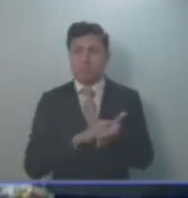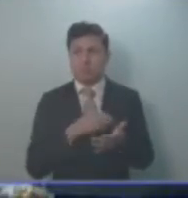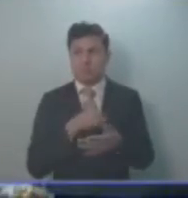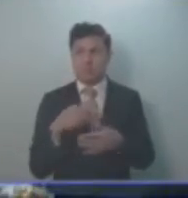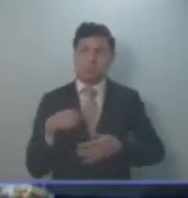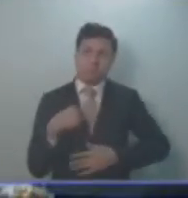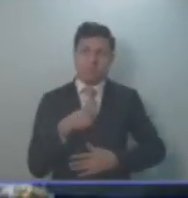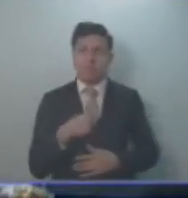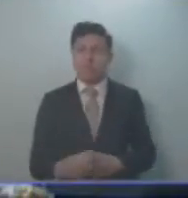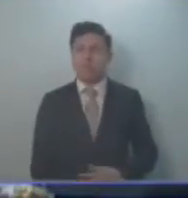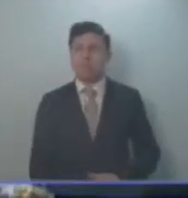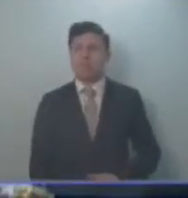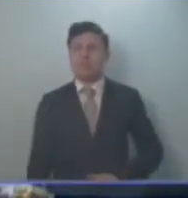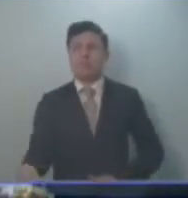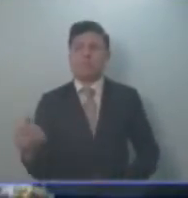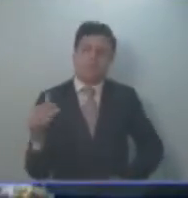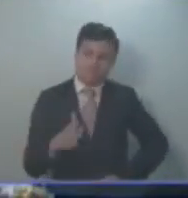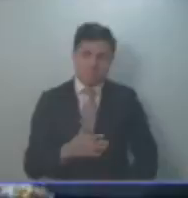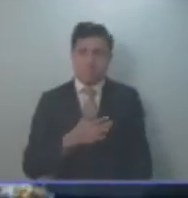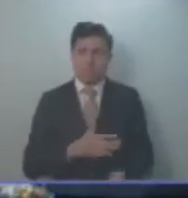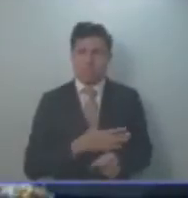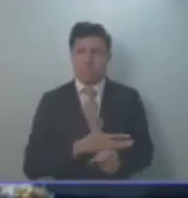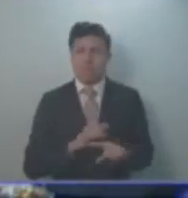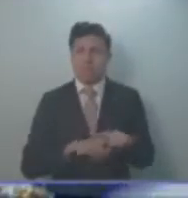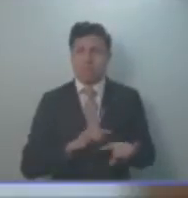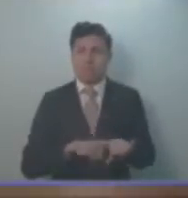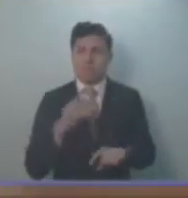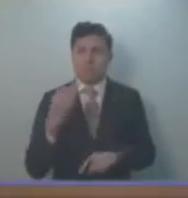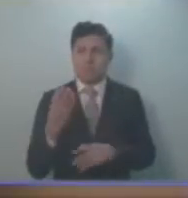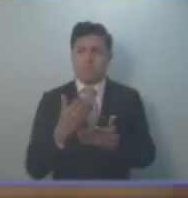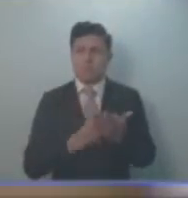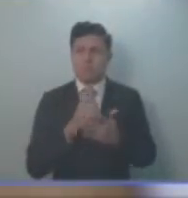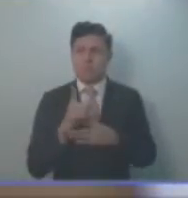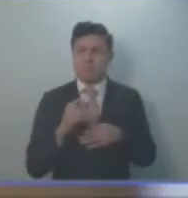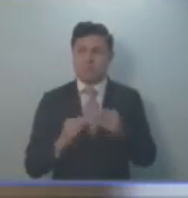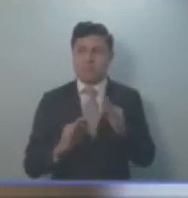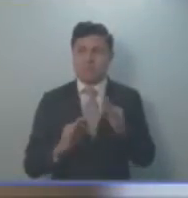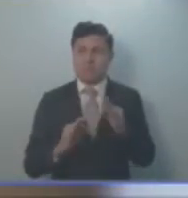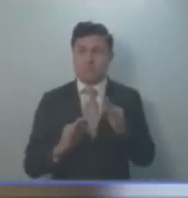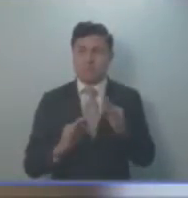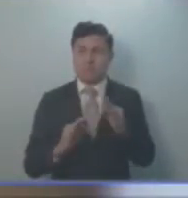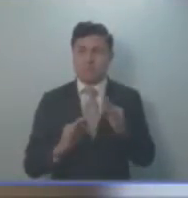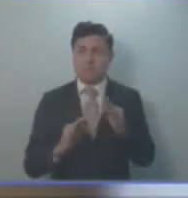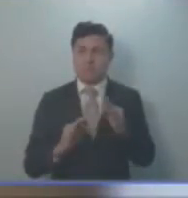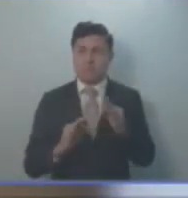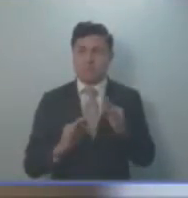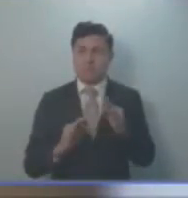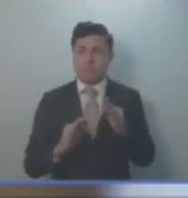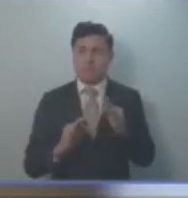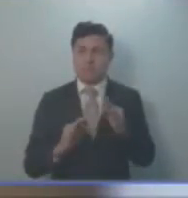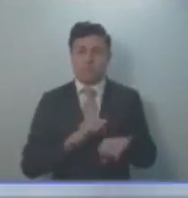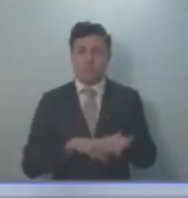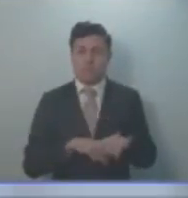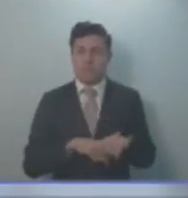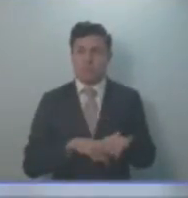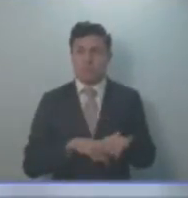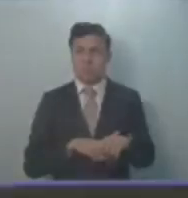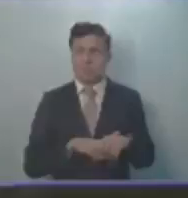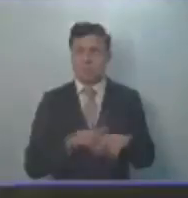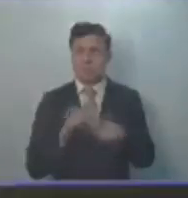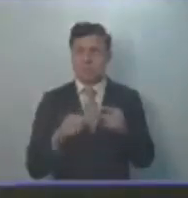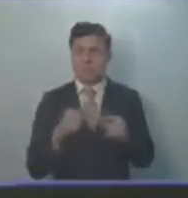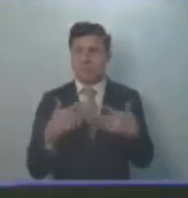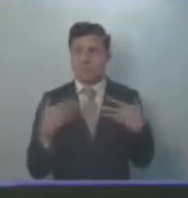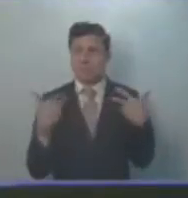tratante, durante el tiempo requerido para su tratamiento, así como el tiempo requerido para su